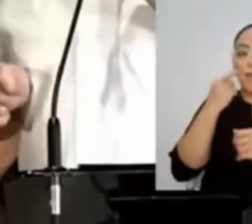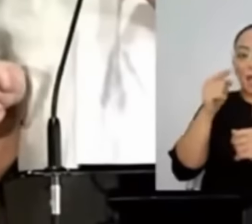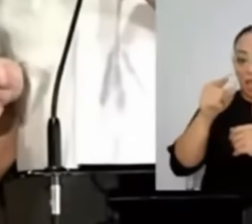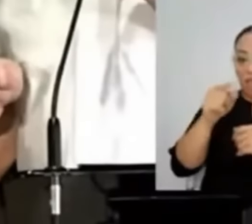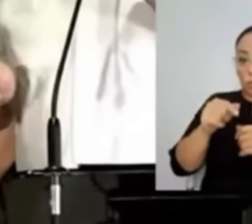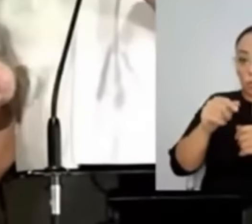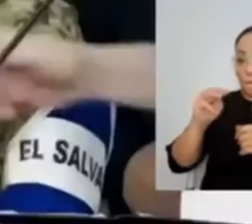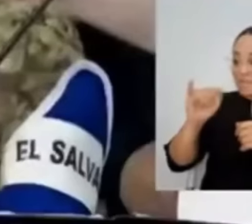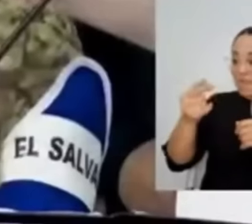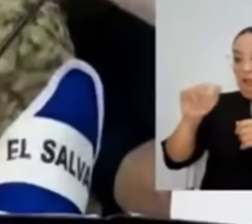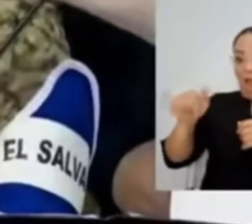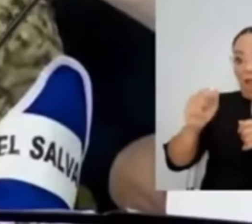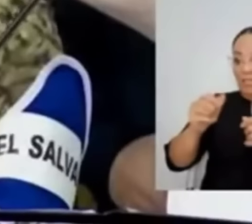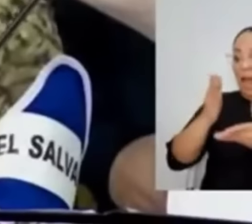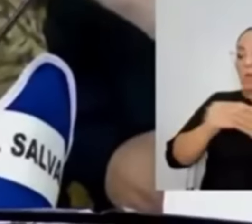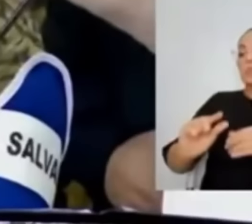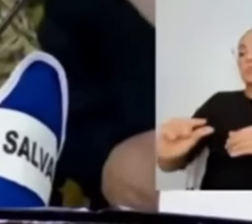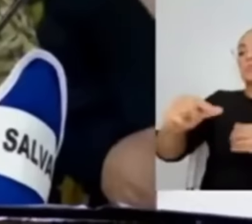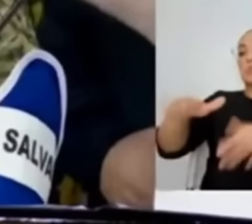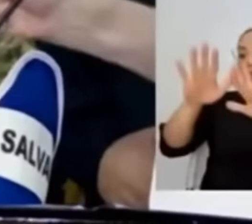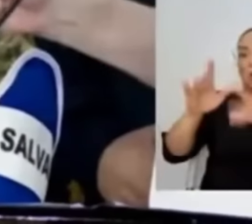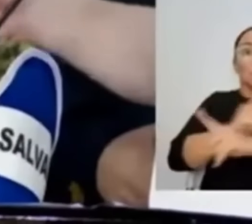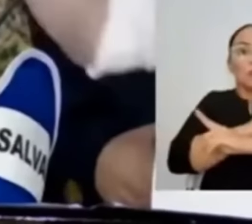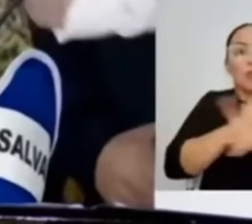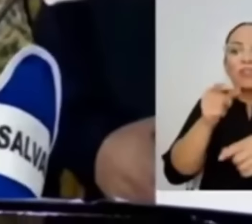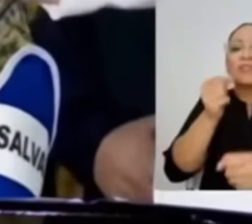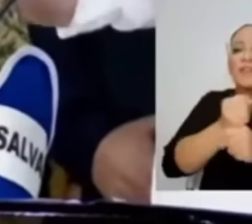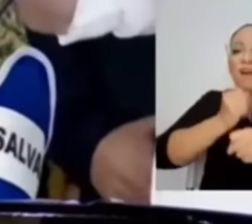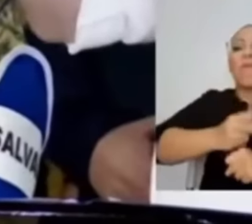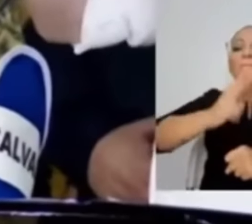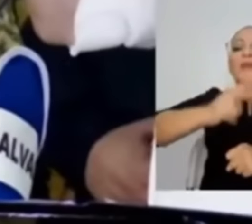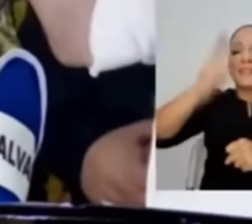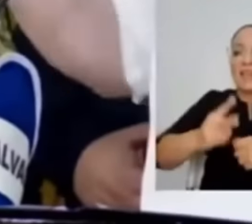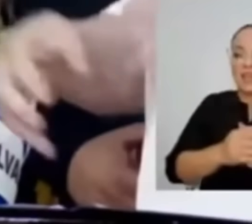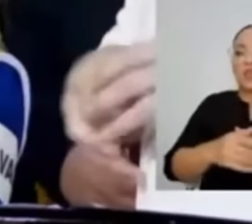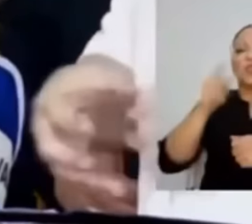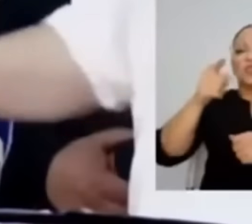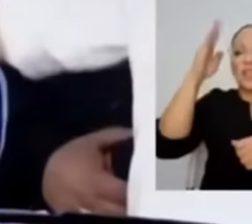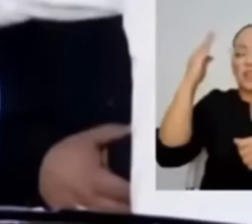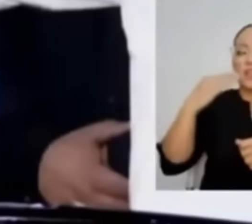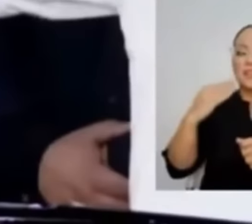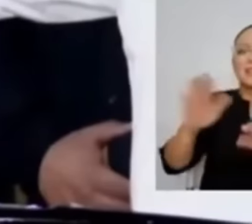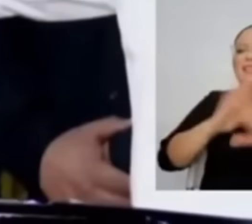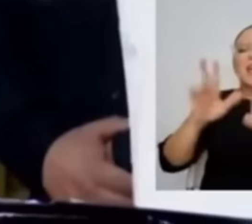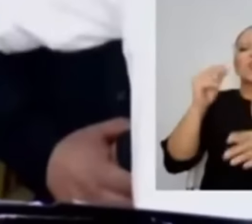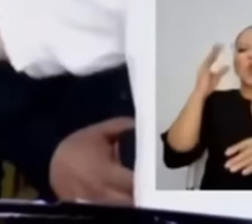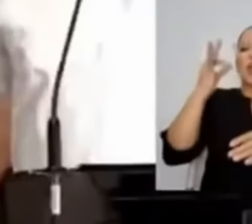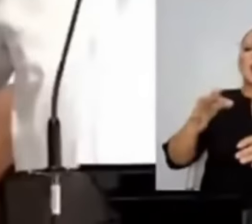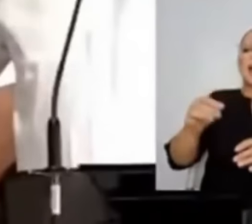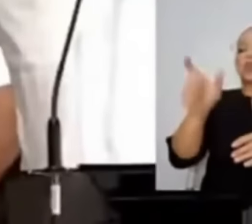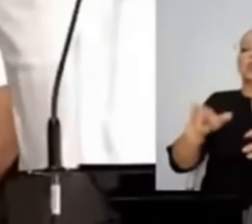migajas. Esto es trabajo de verdadero. Usted deje de creerse un bollo de pan